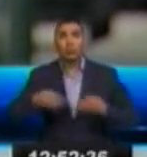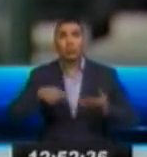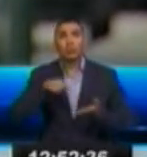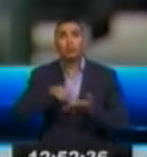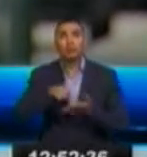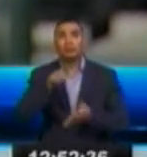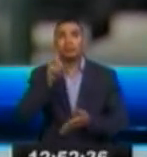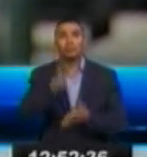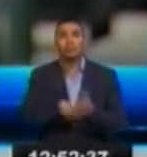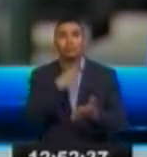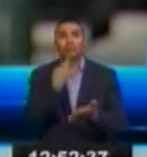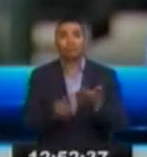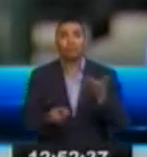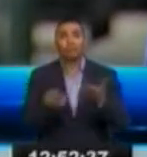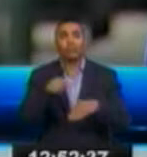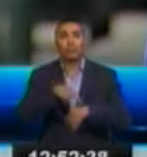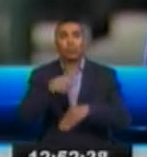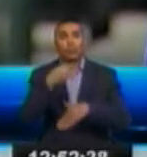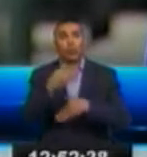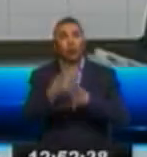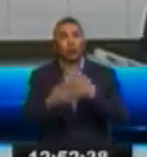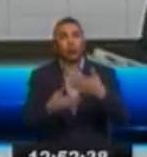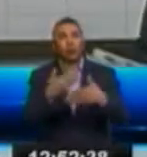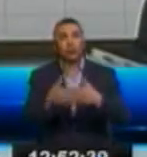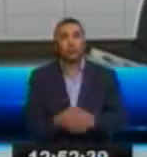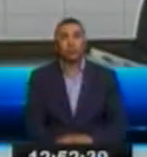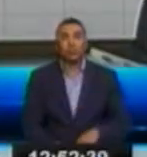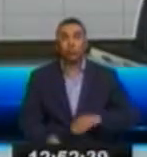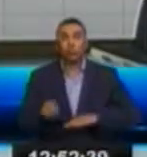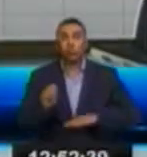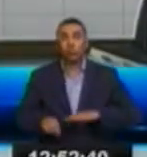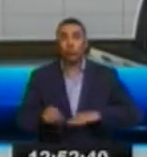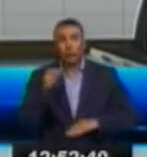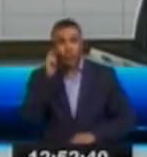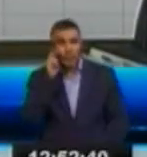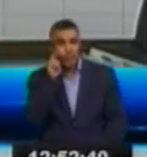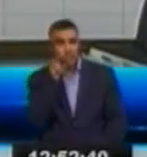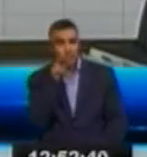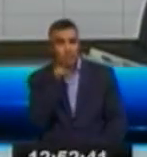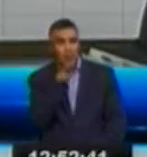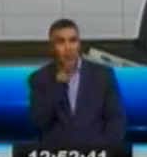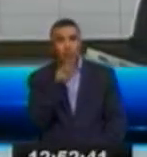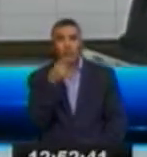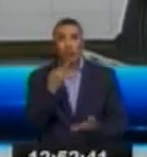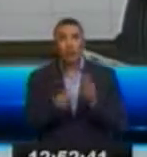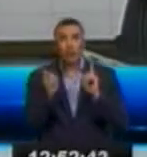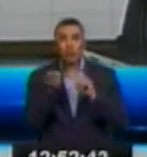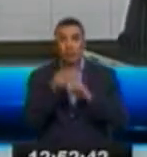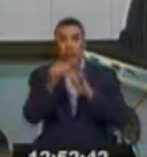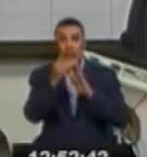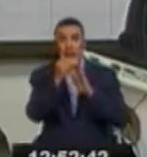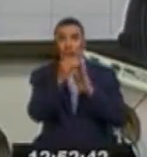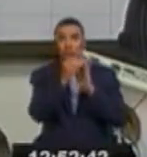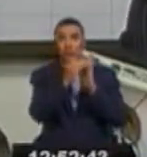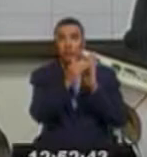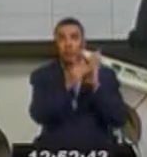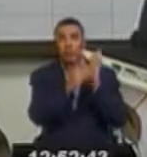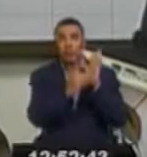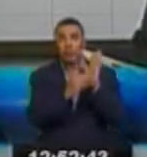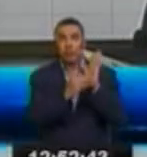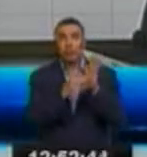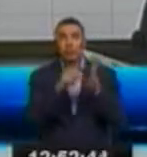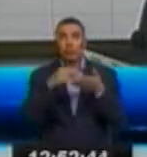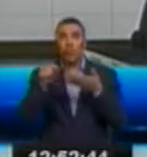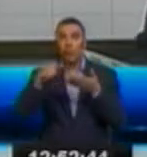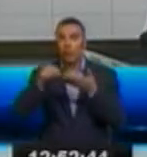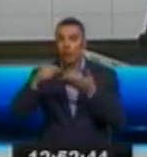declaró la nulidad temporal del proceso. El juez se percató que en el primer listado de